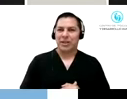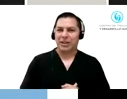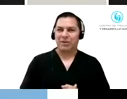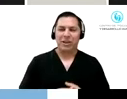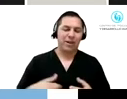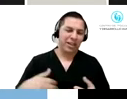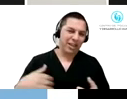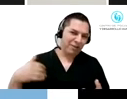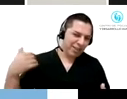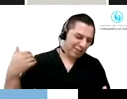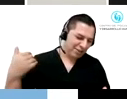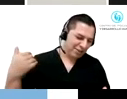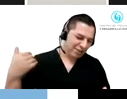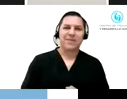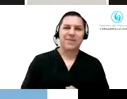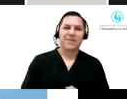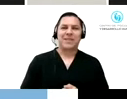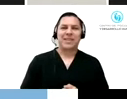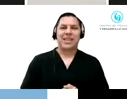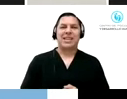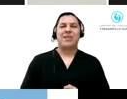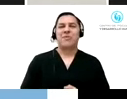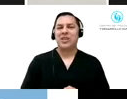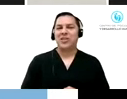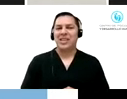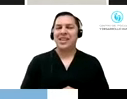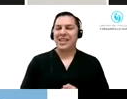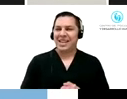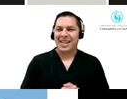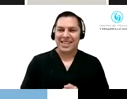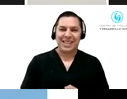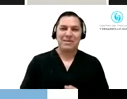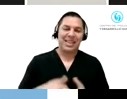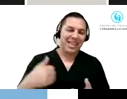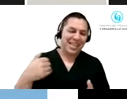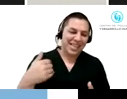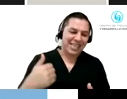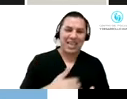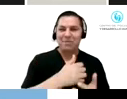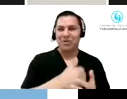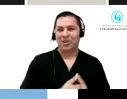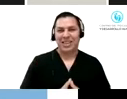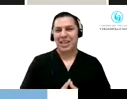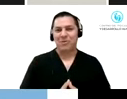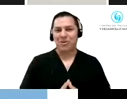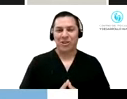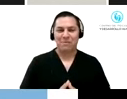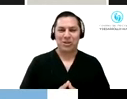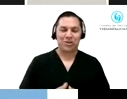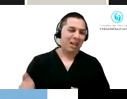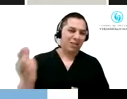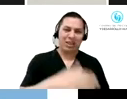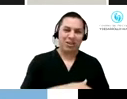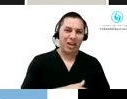dice Juan Diego. Y Juan Diego, y si no levanta, como dice Giselle, exactamente, seguimos con